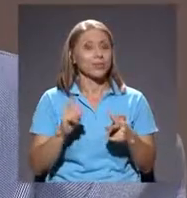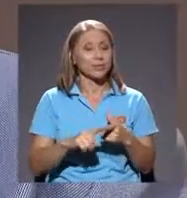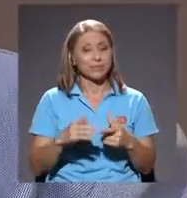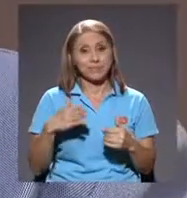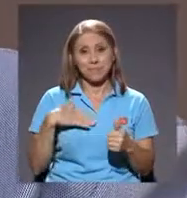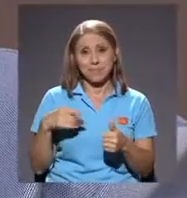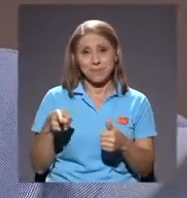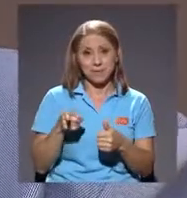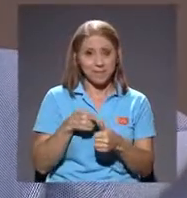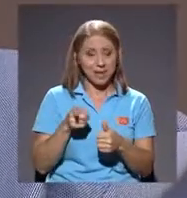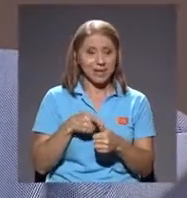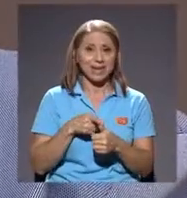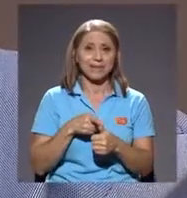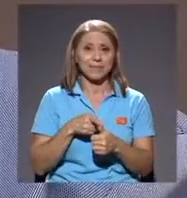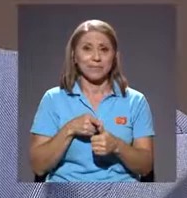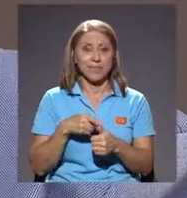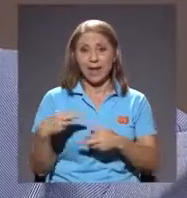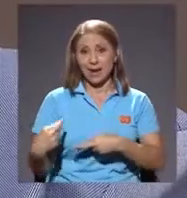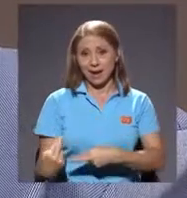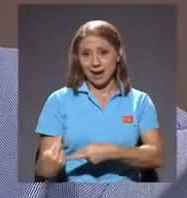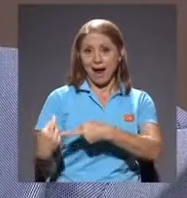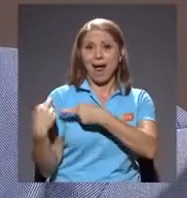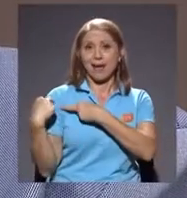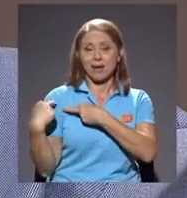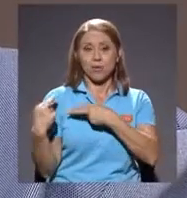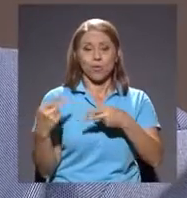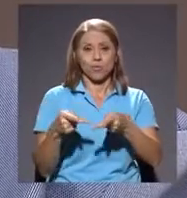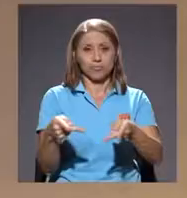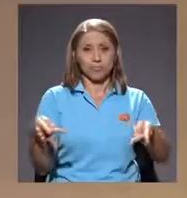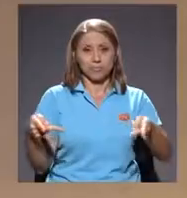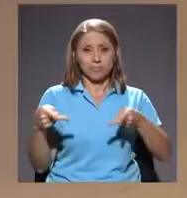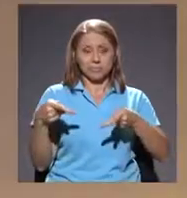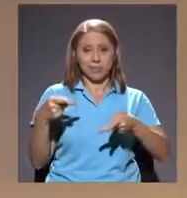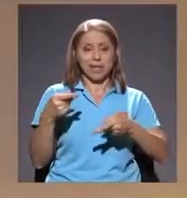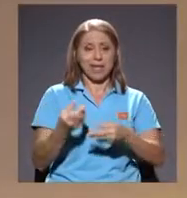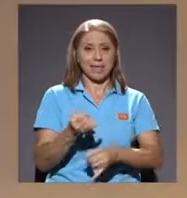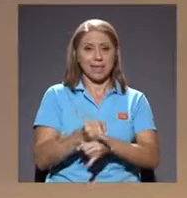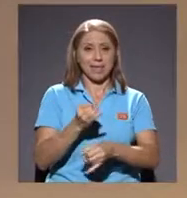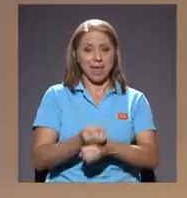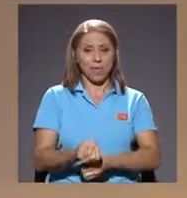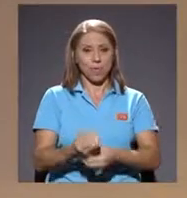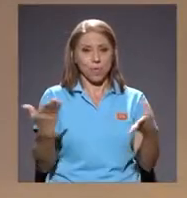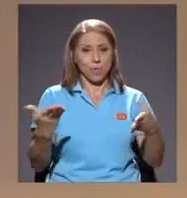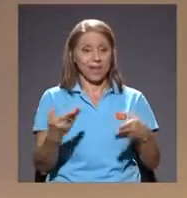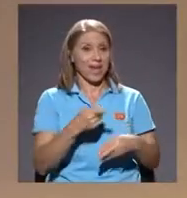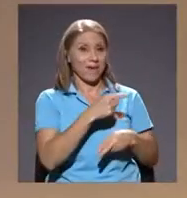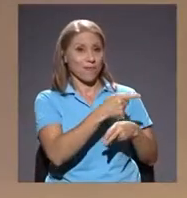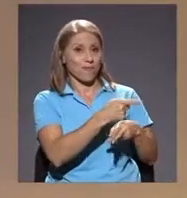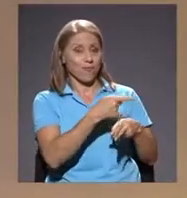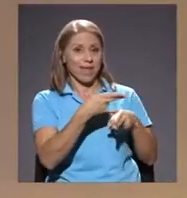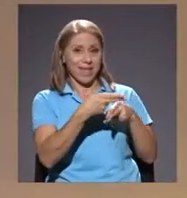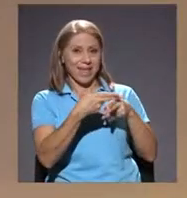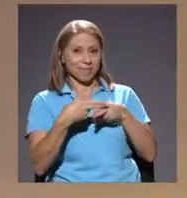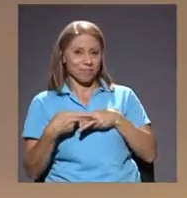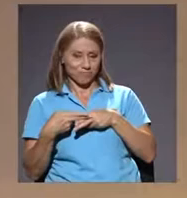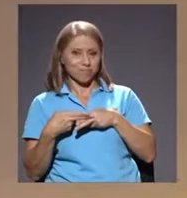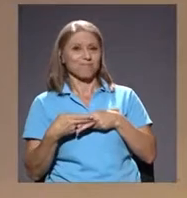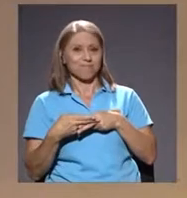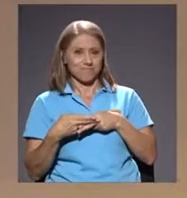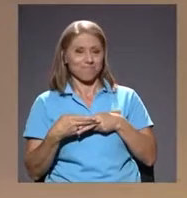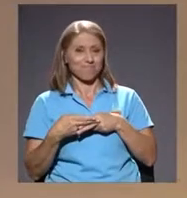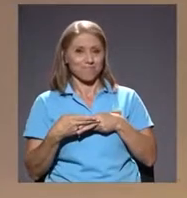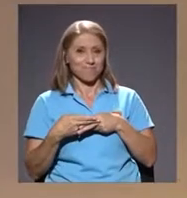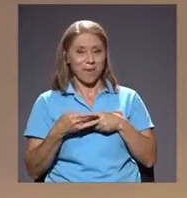primer cargo en una entidad pública fue un marco al que me me me